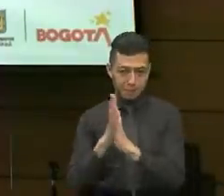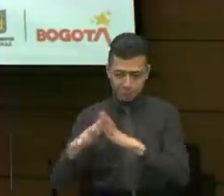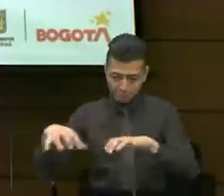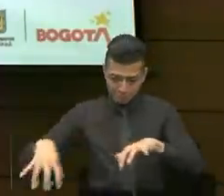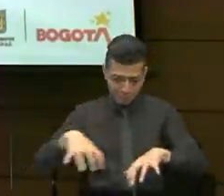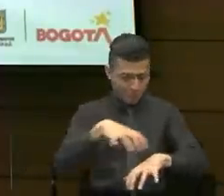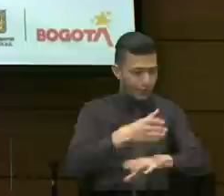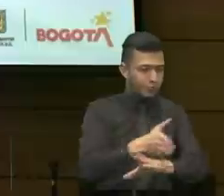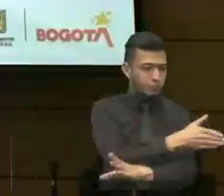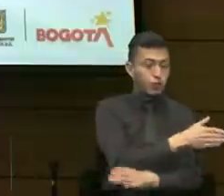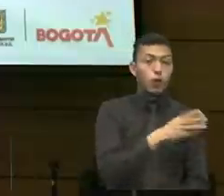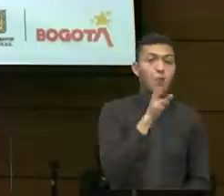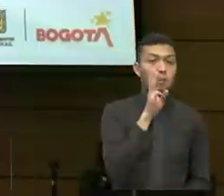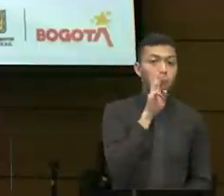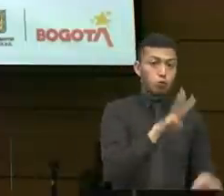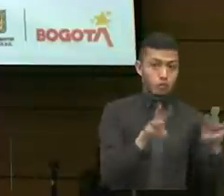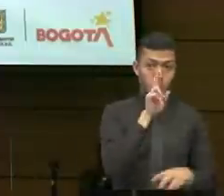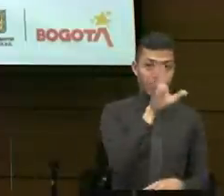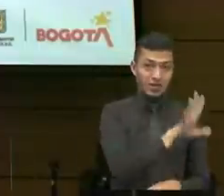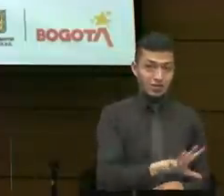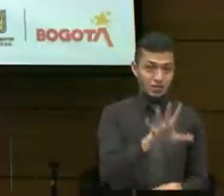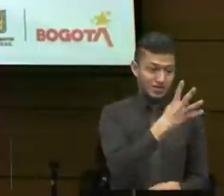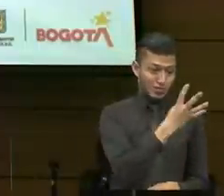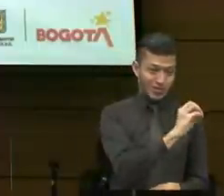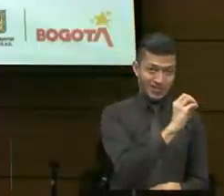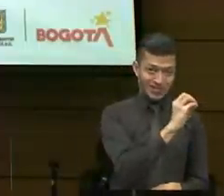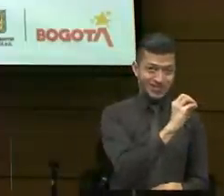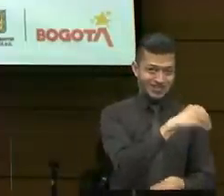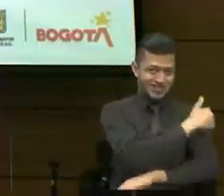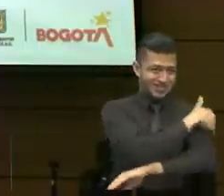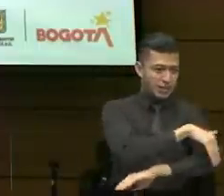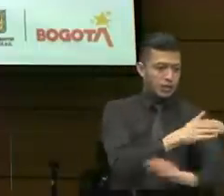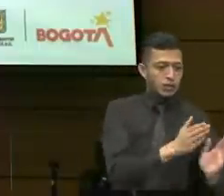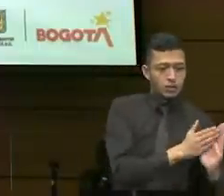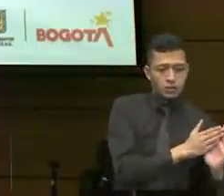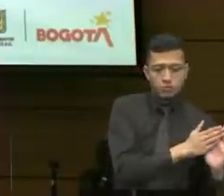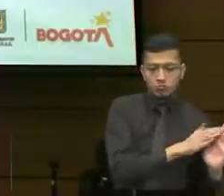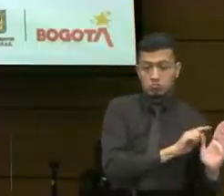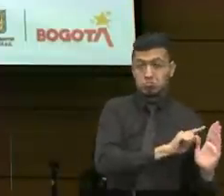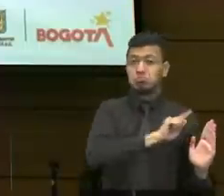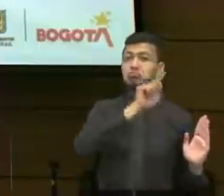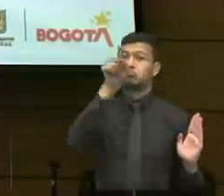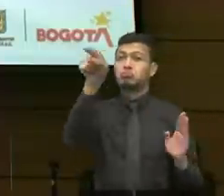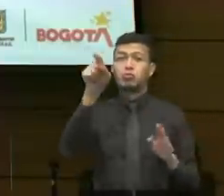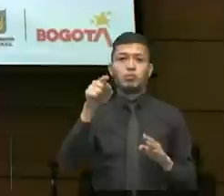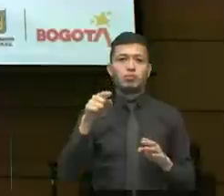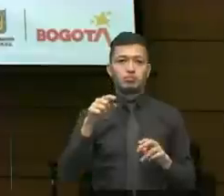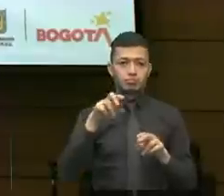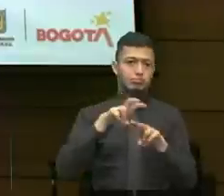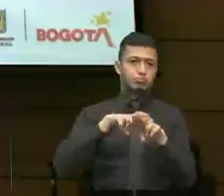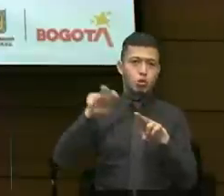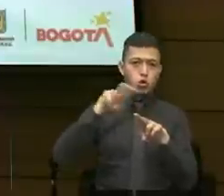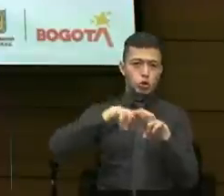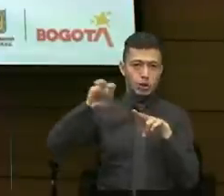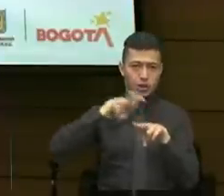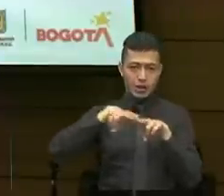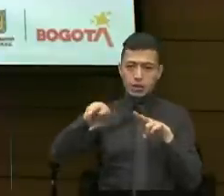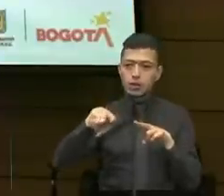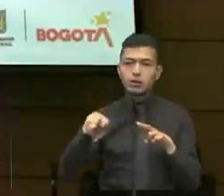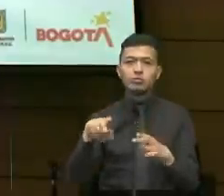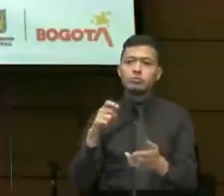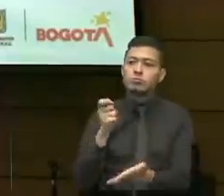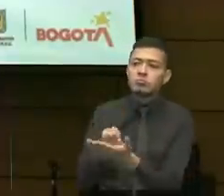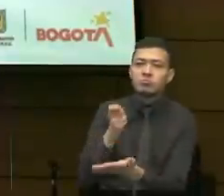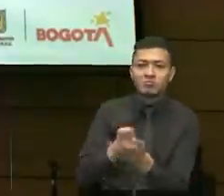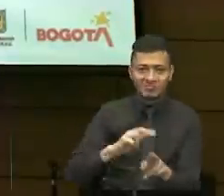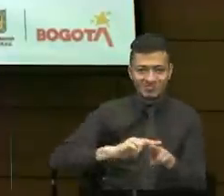del Museo Nacional a la etapa de Monserrate, de la etapa de Monserrate.